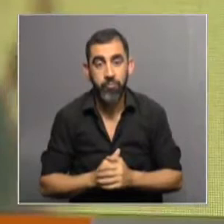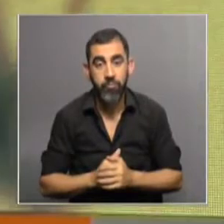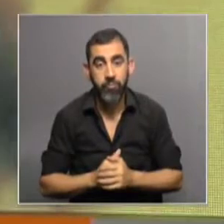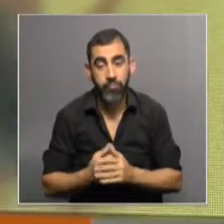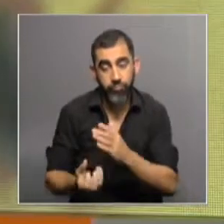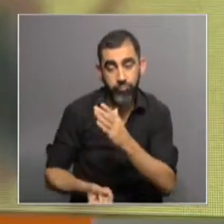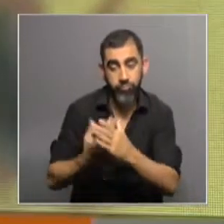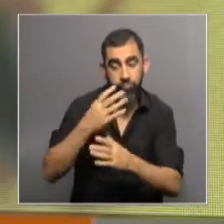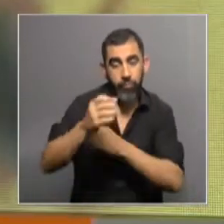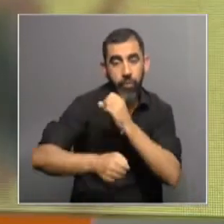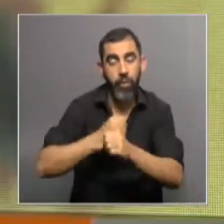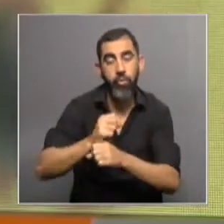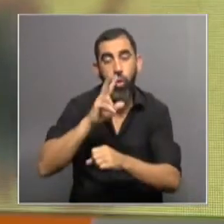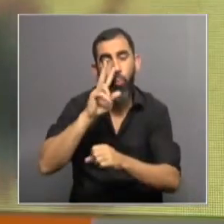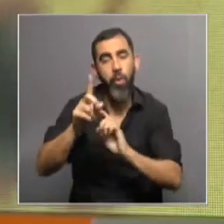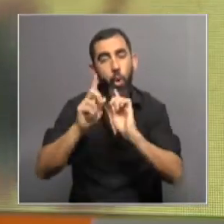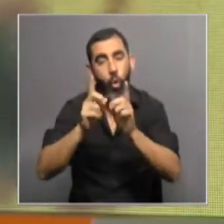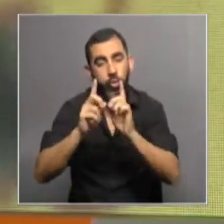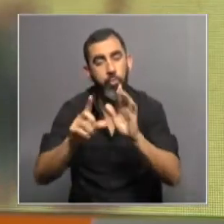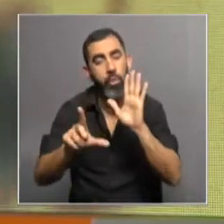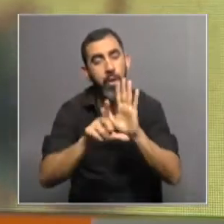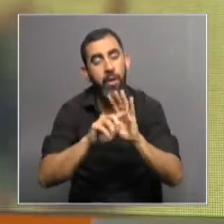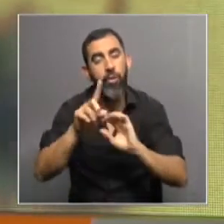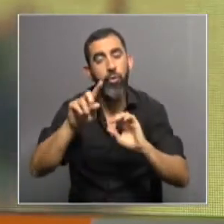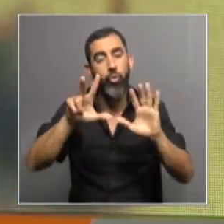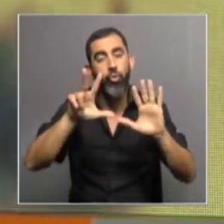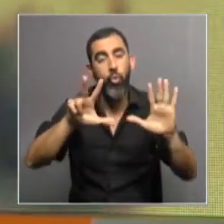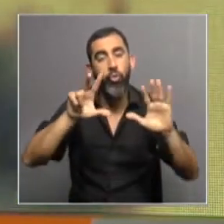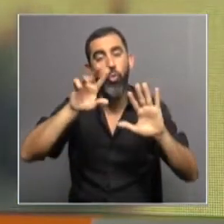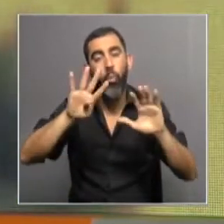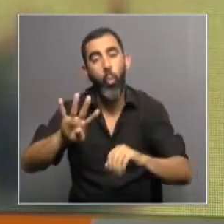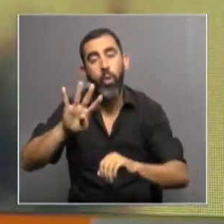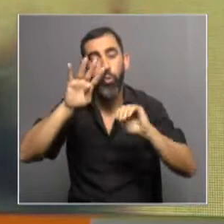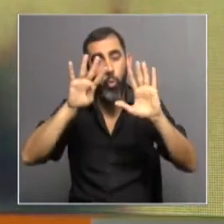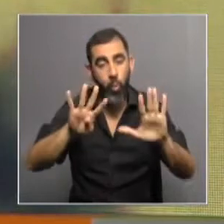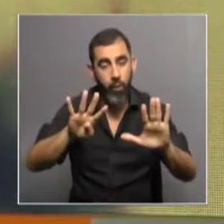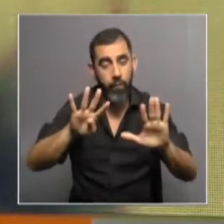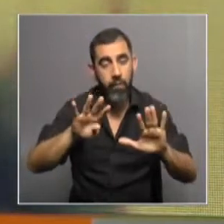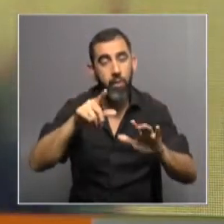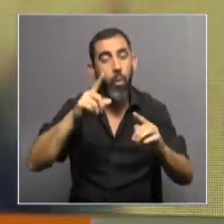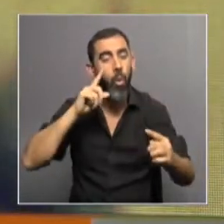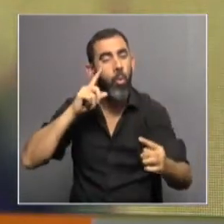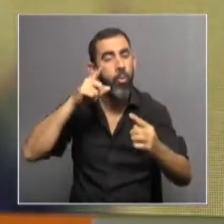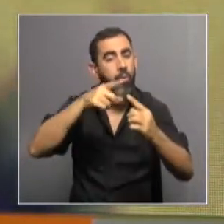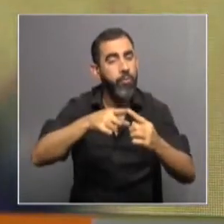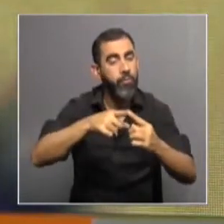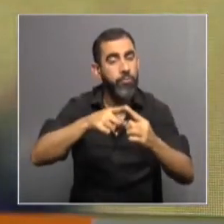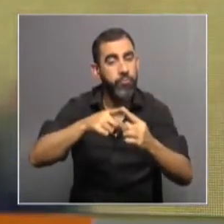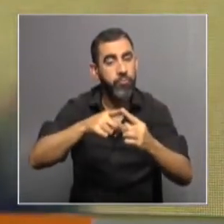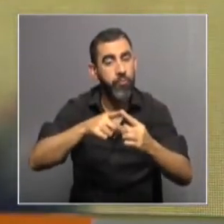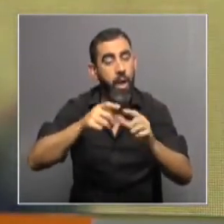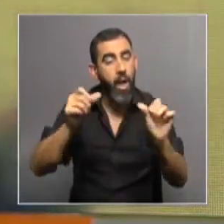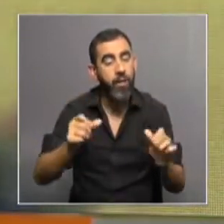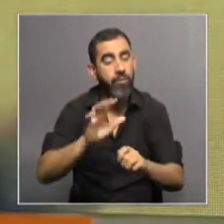se creó en el año 2011 bajo la ley 18.849 y tiene como cometido formar un